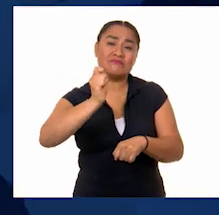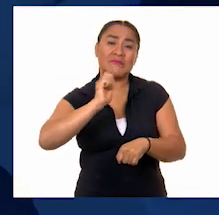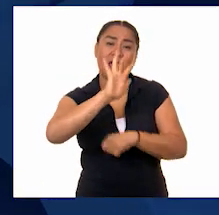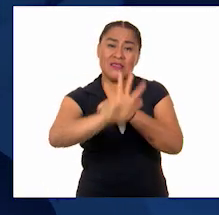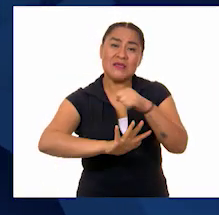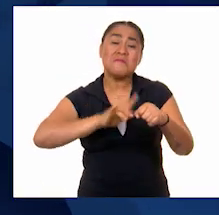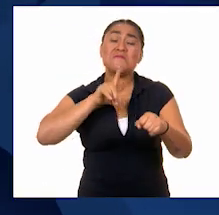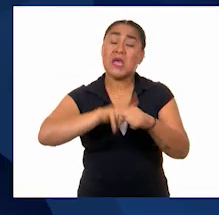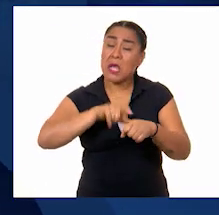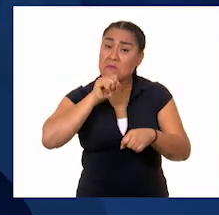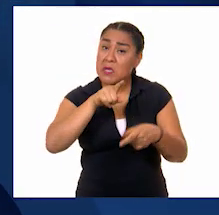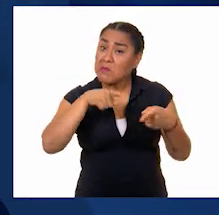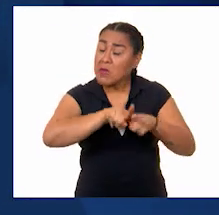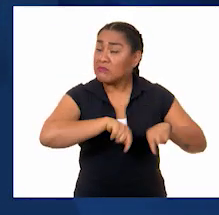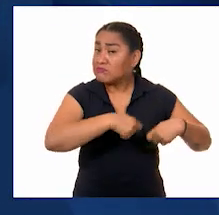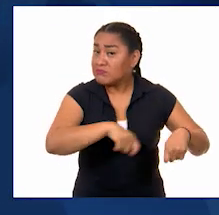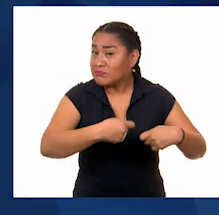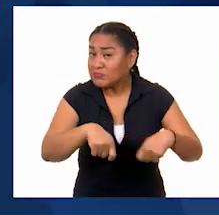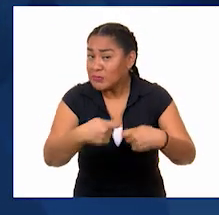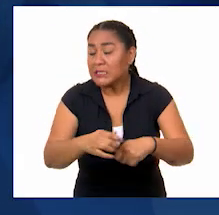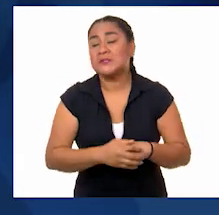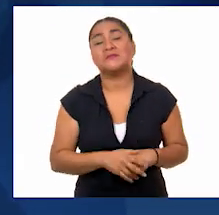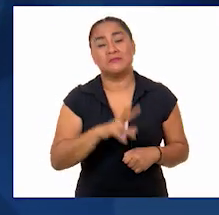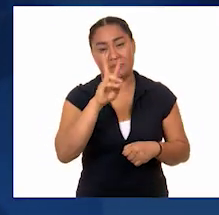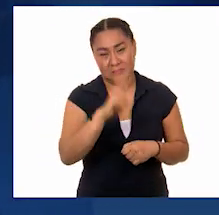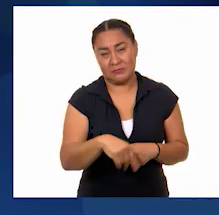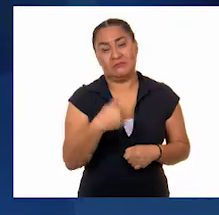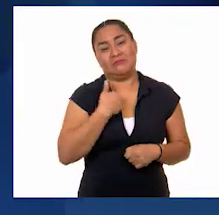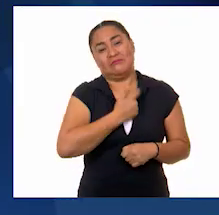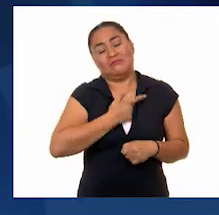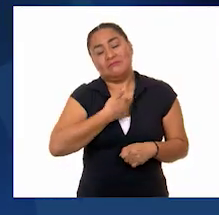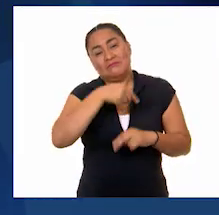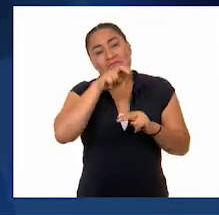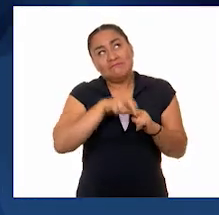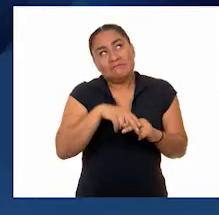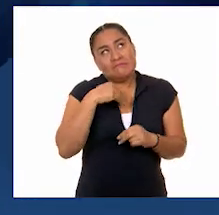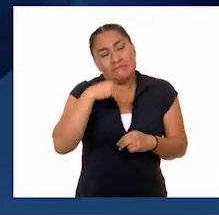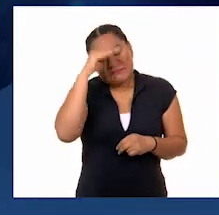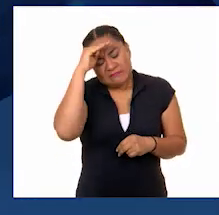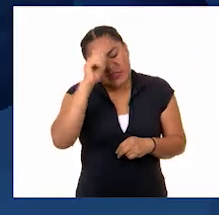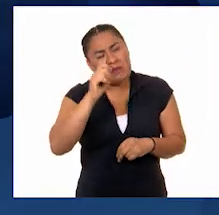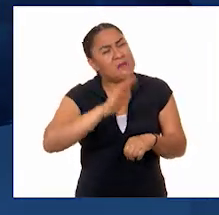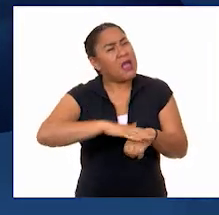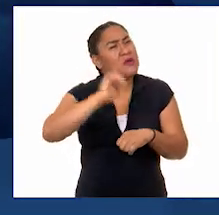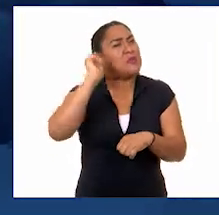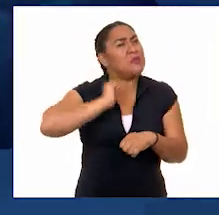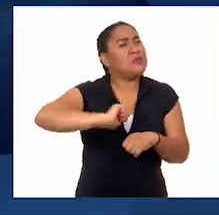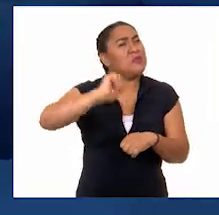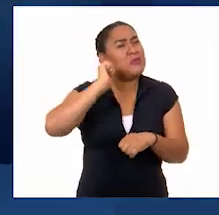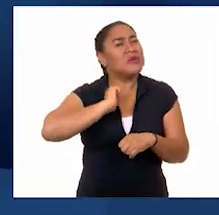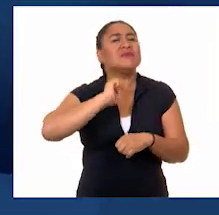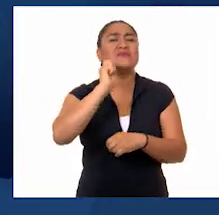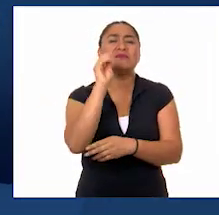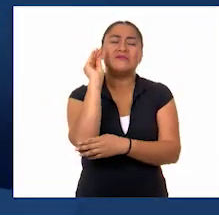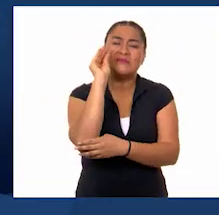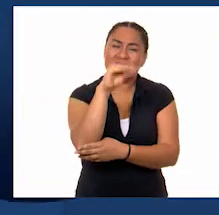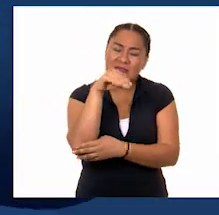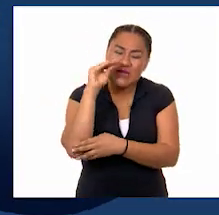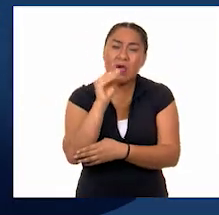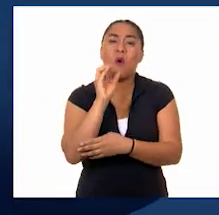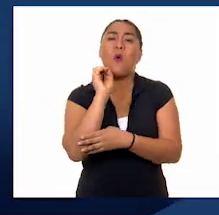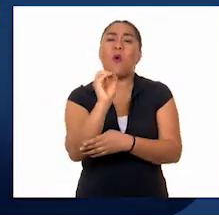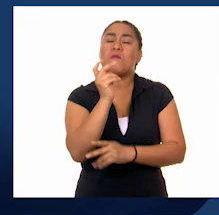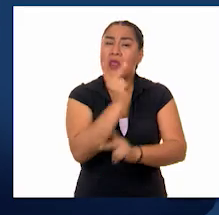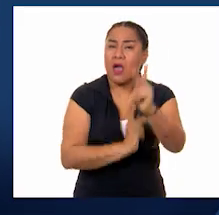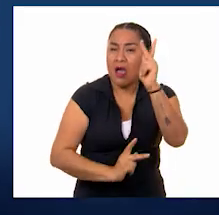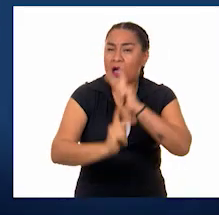tierra. A mí me gusta sentarme a pensar cómo era la vida cuando existían los dinosaurios, las plantas del